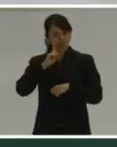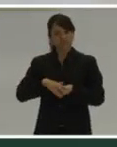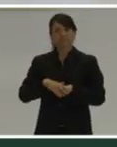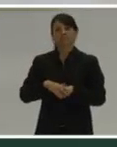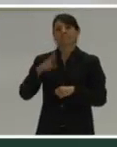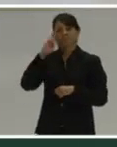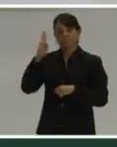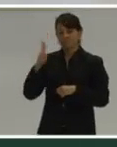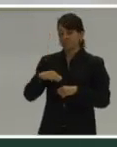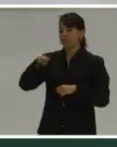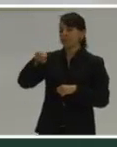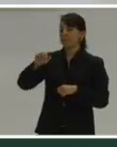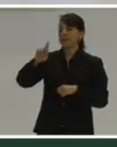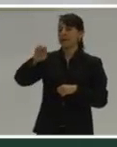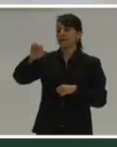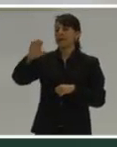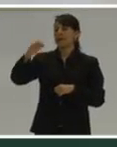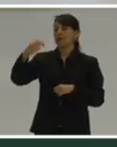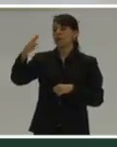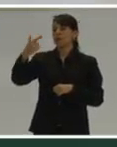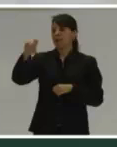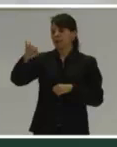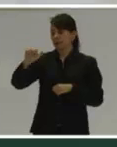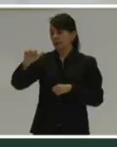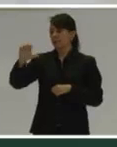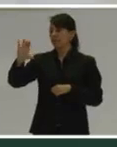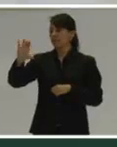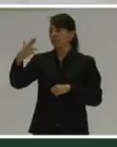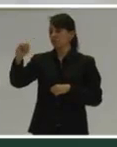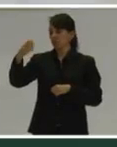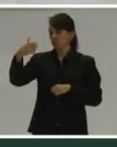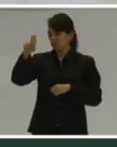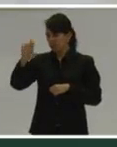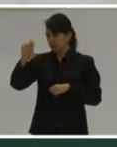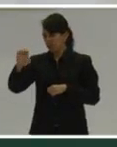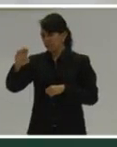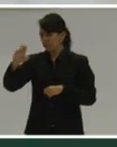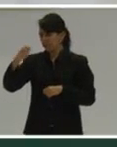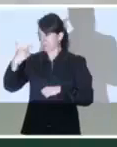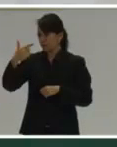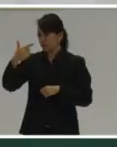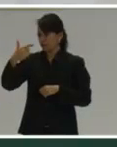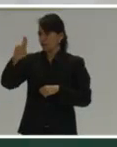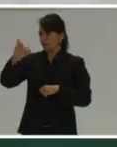Quispe, integrante del Supremo Tribunal Electoral de Bolivia.